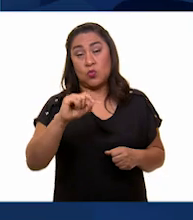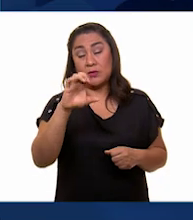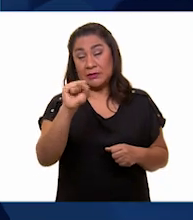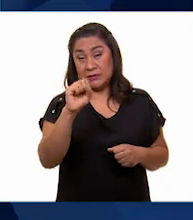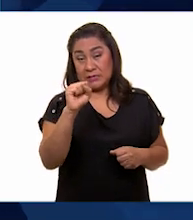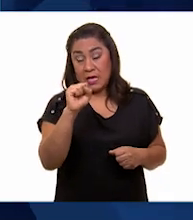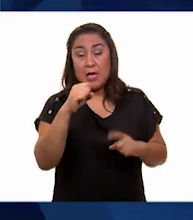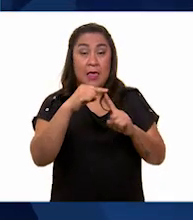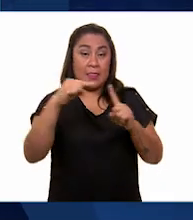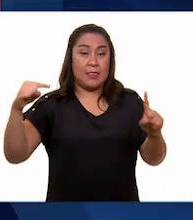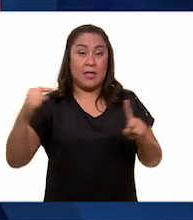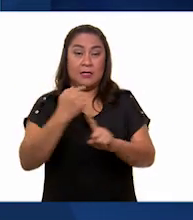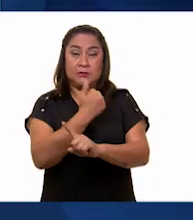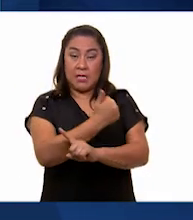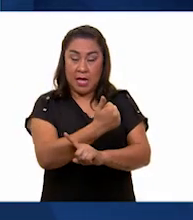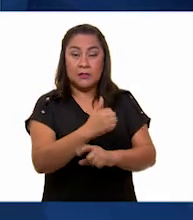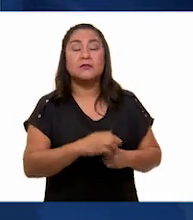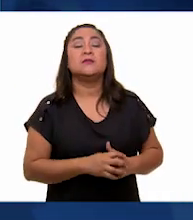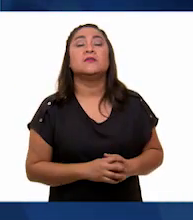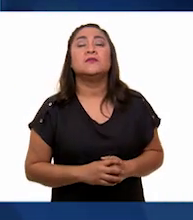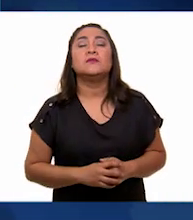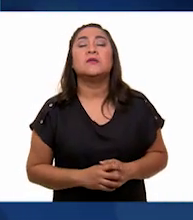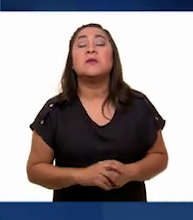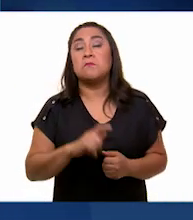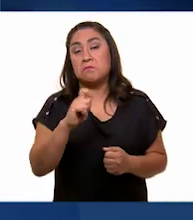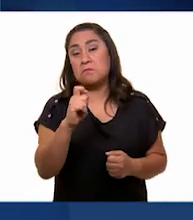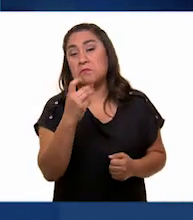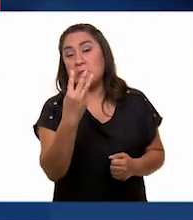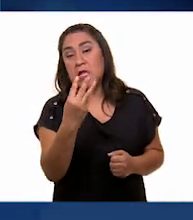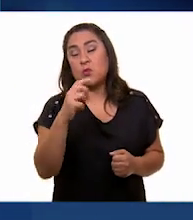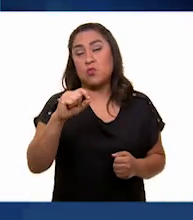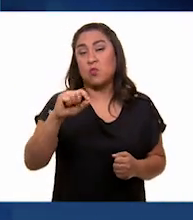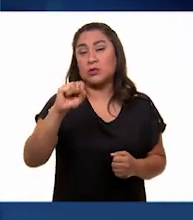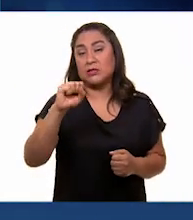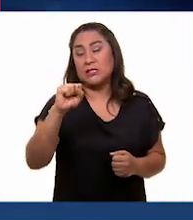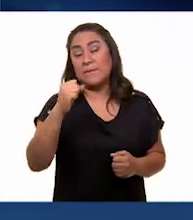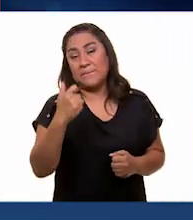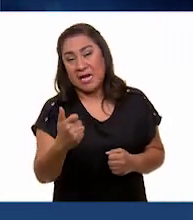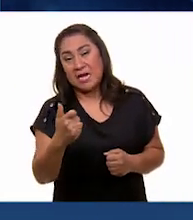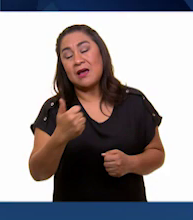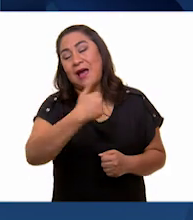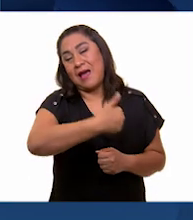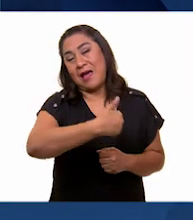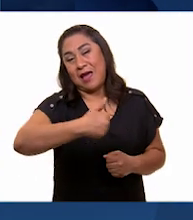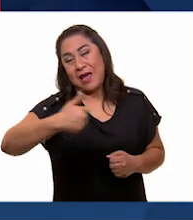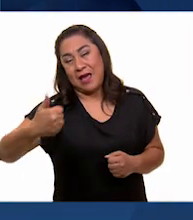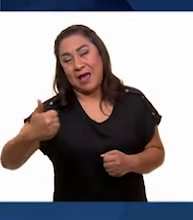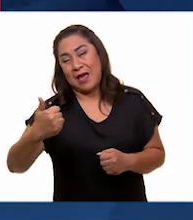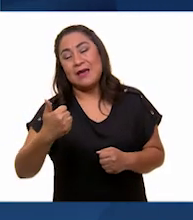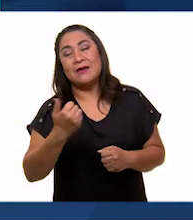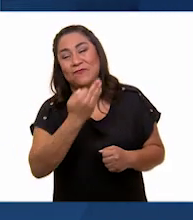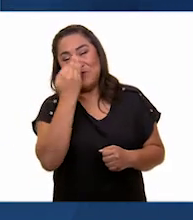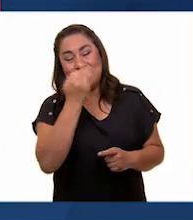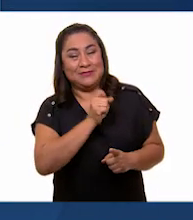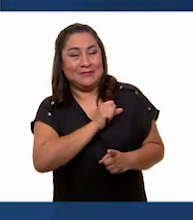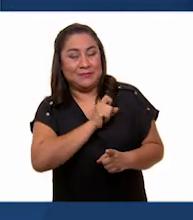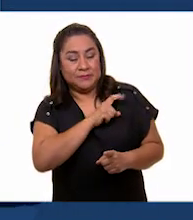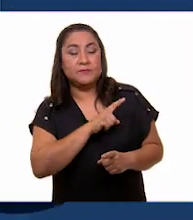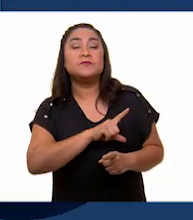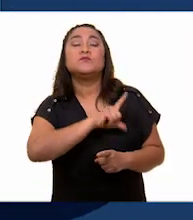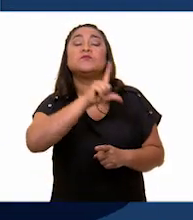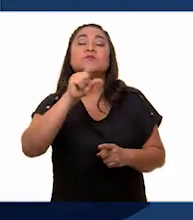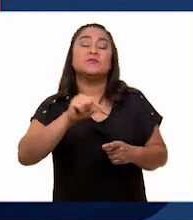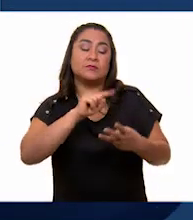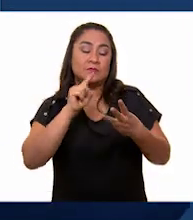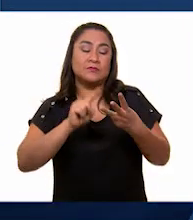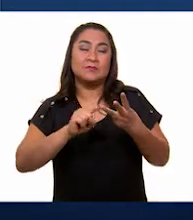141.60 entre 6. Y eso es... 23.60 pesos por cada cactus. Finalmente, para conocer el precio unitario en